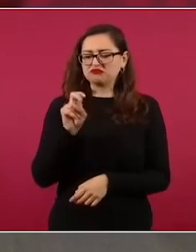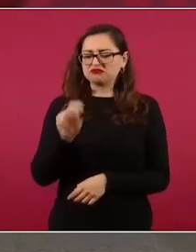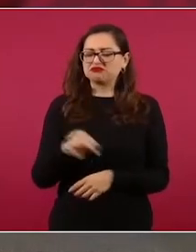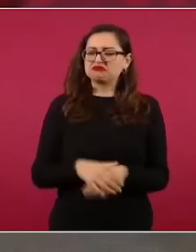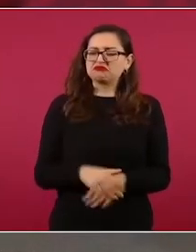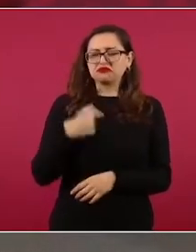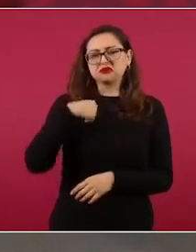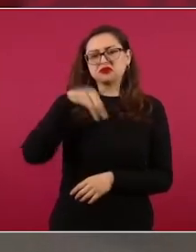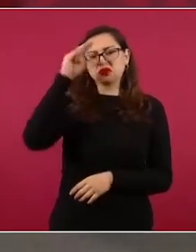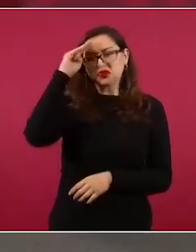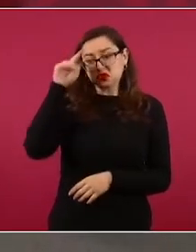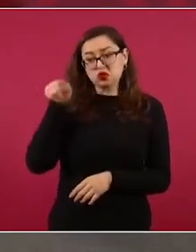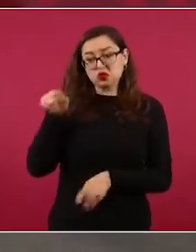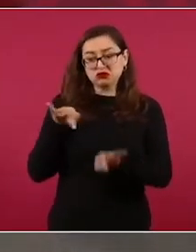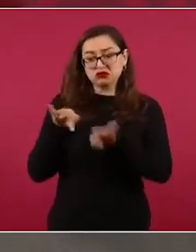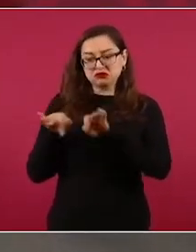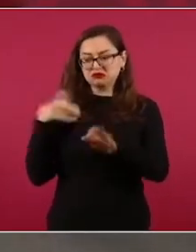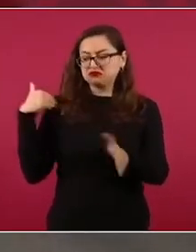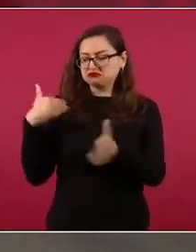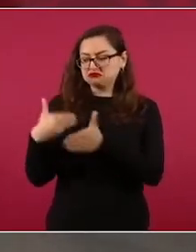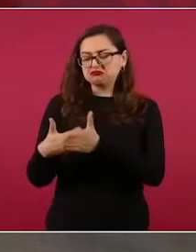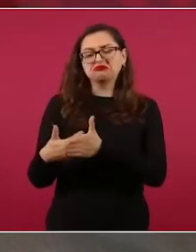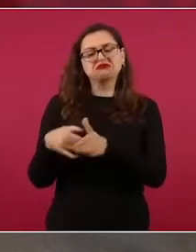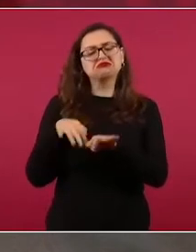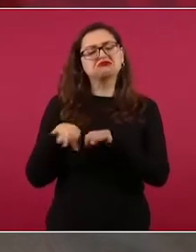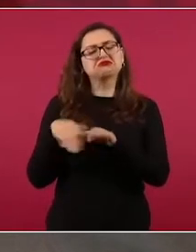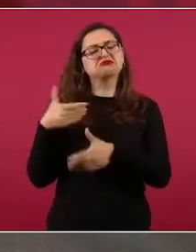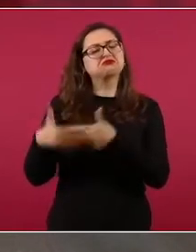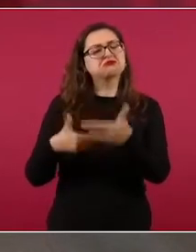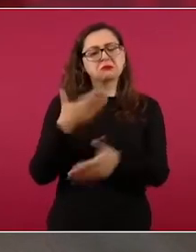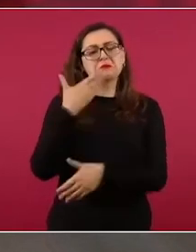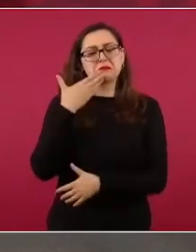avanzado, empezando porque